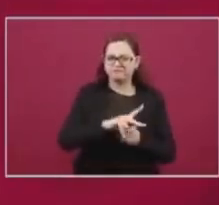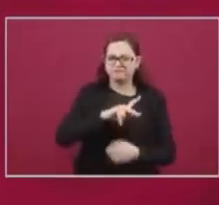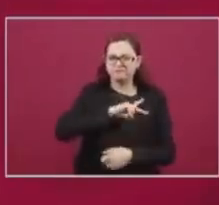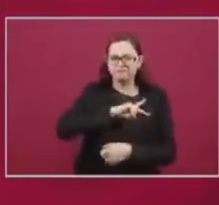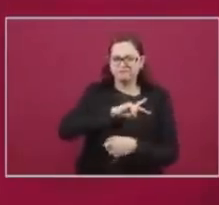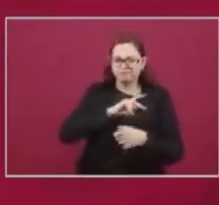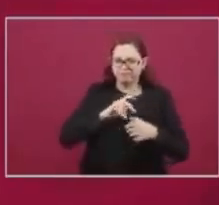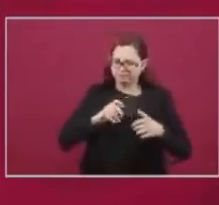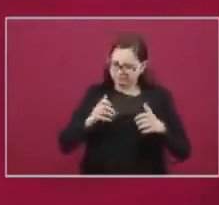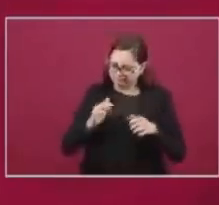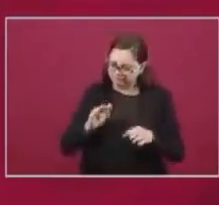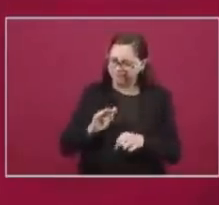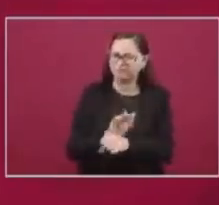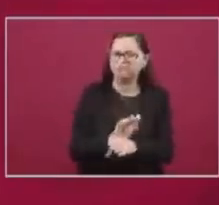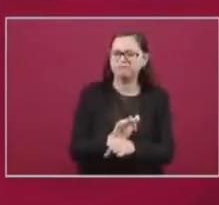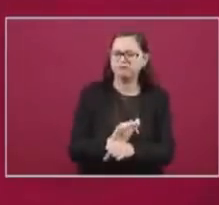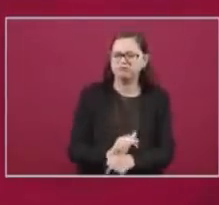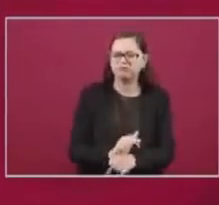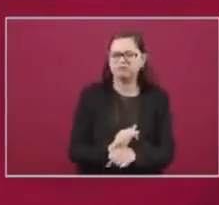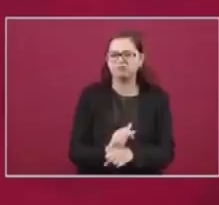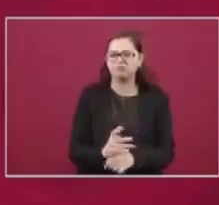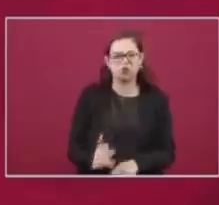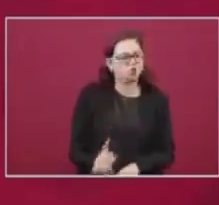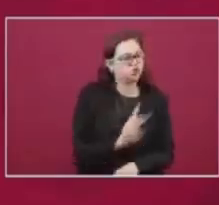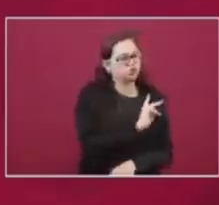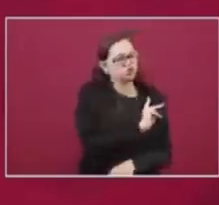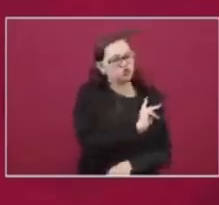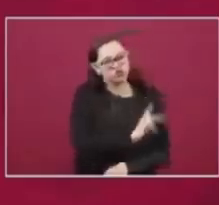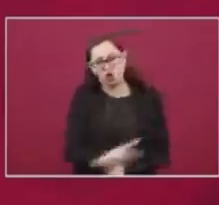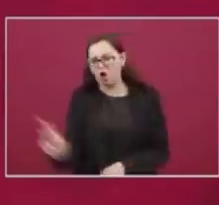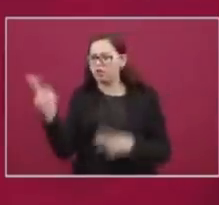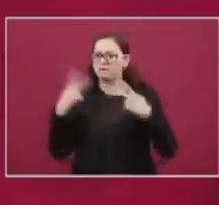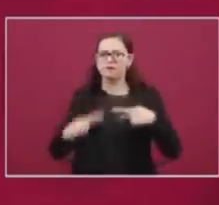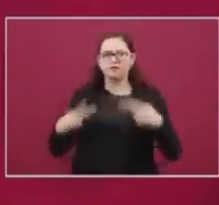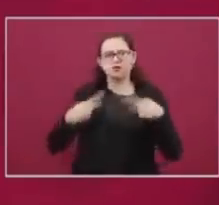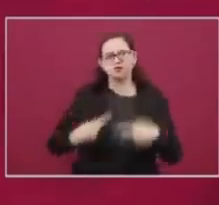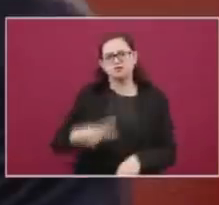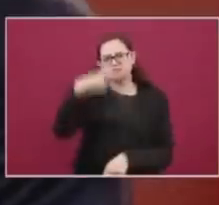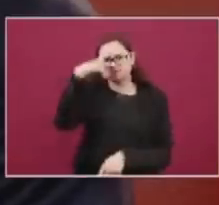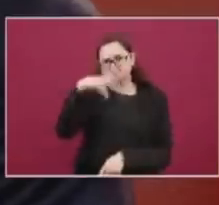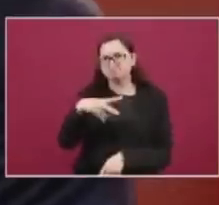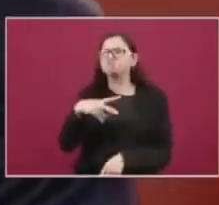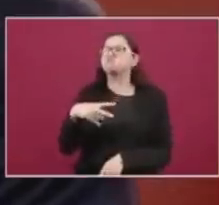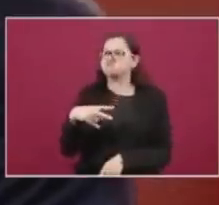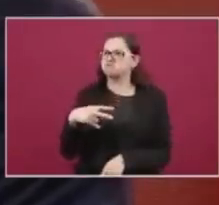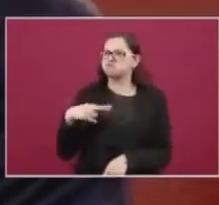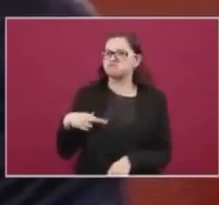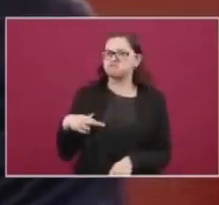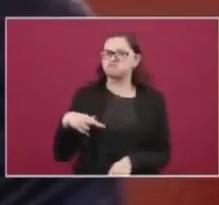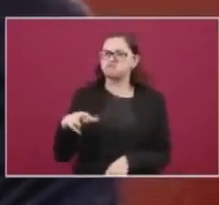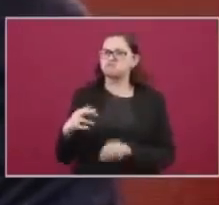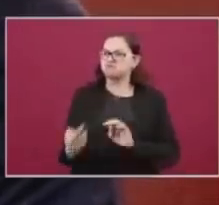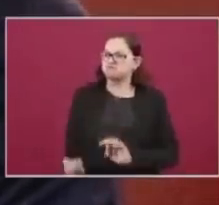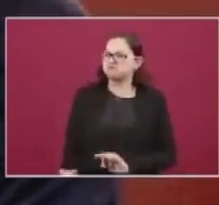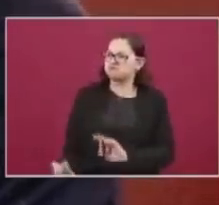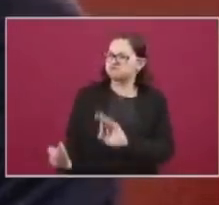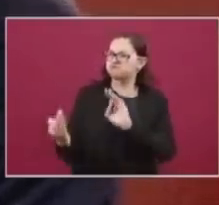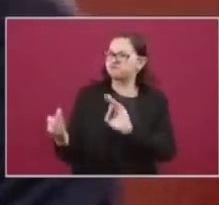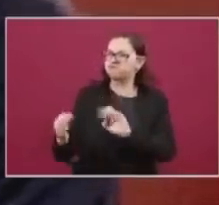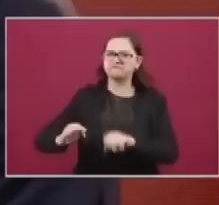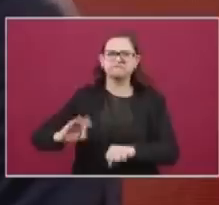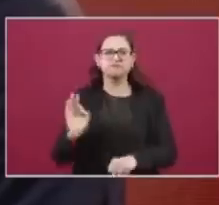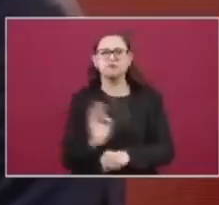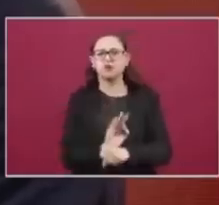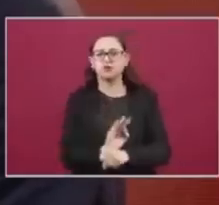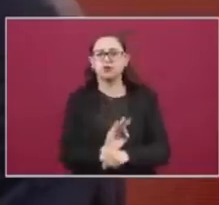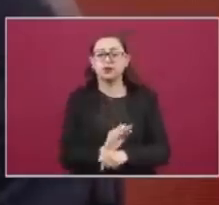Todos los mexicanos, como ha sido siempre, estaríamos dispuestos a defender a México.